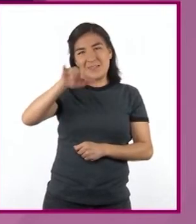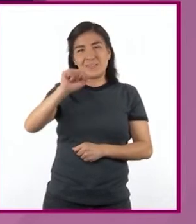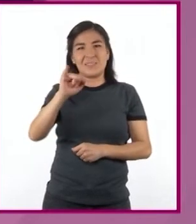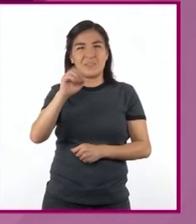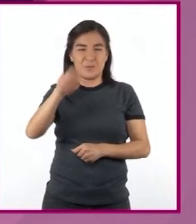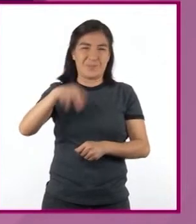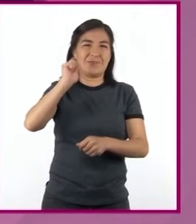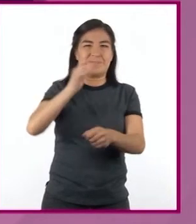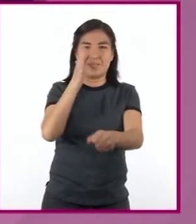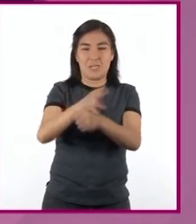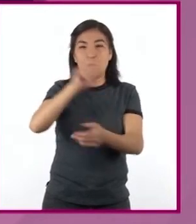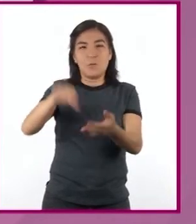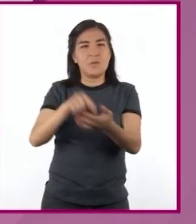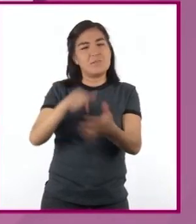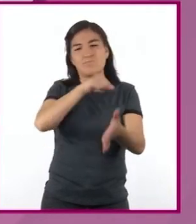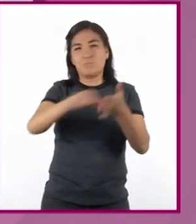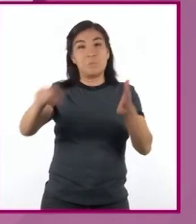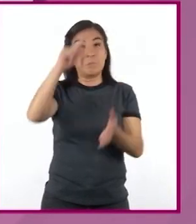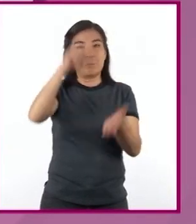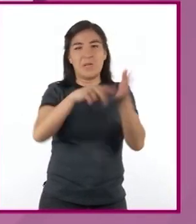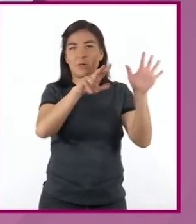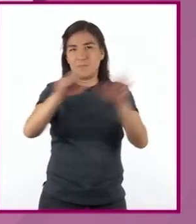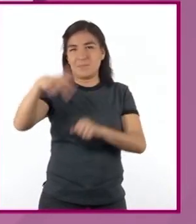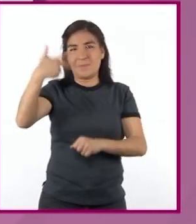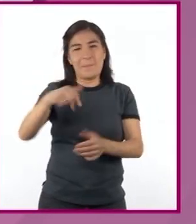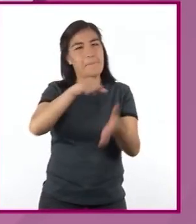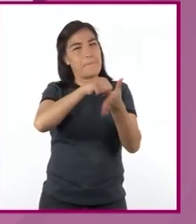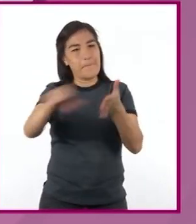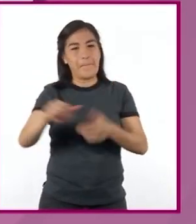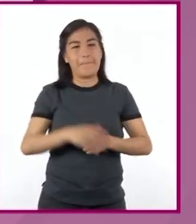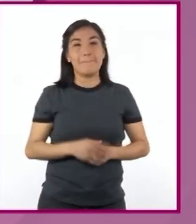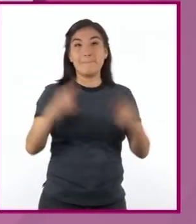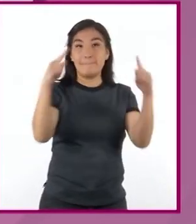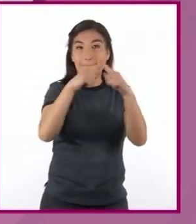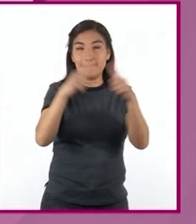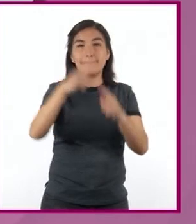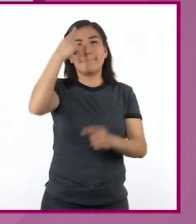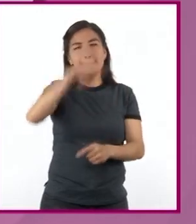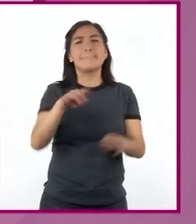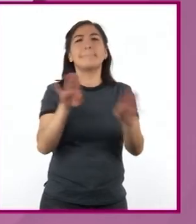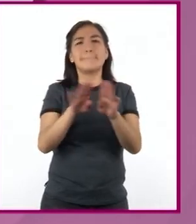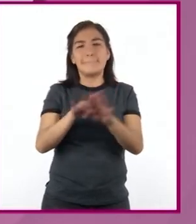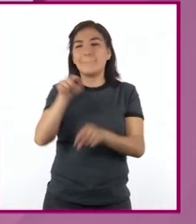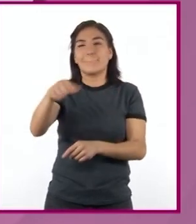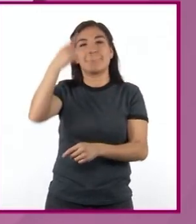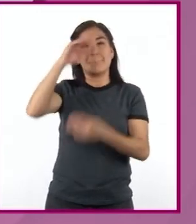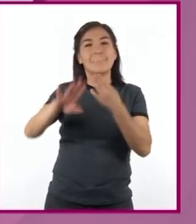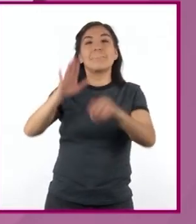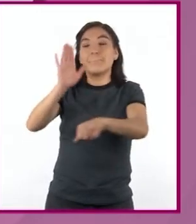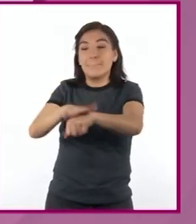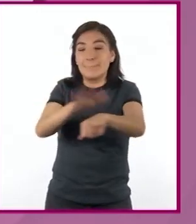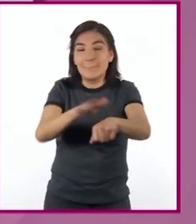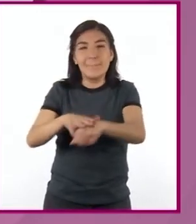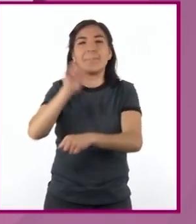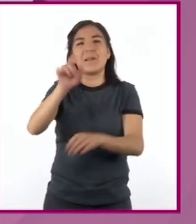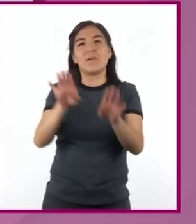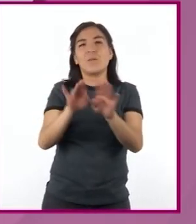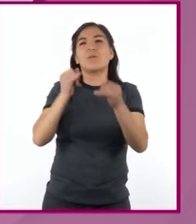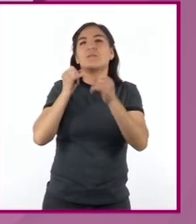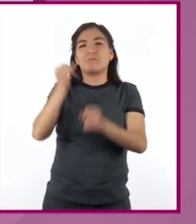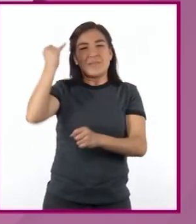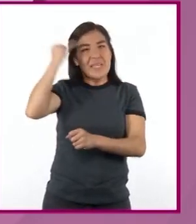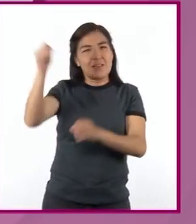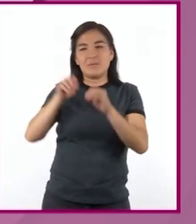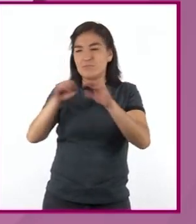en 1813. La Iglesia utilizó a la Inquisición para prevenir que se difundieran las ideas que dieron pie a los